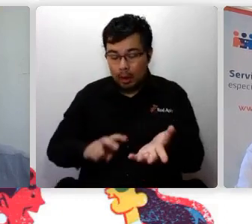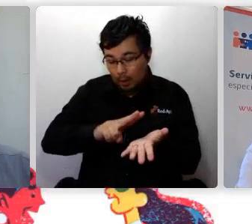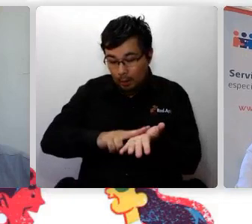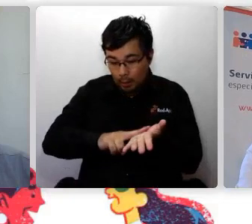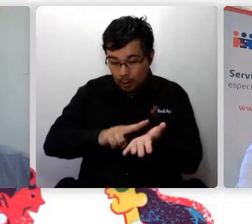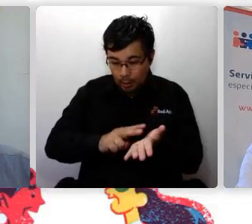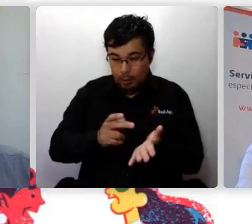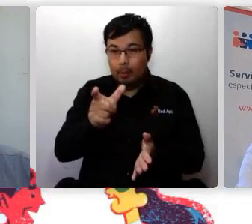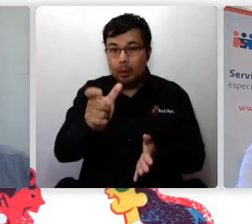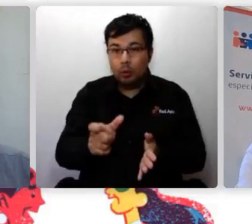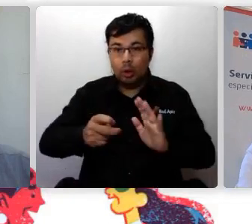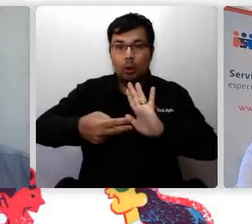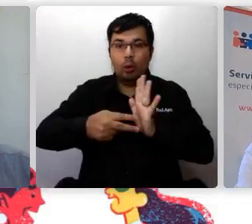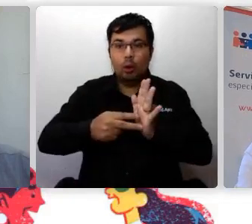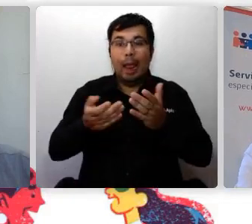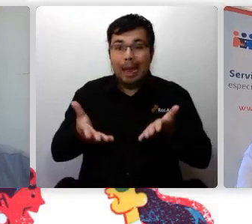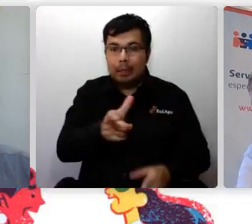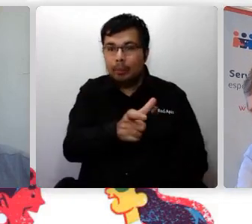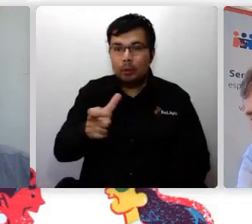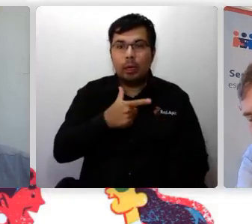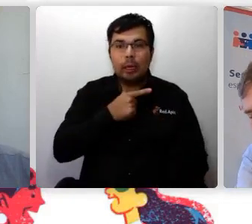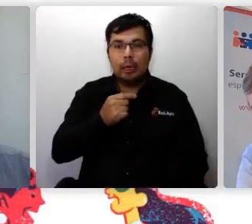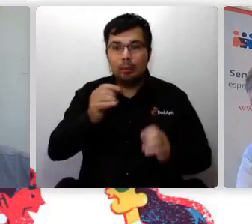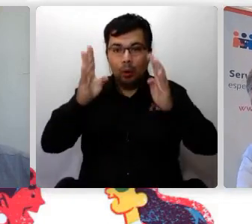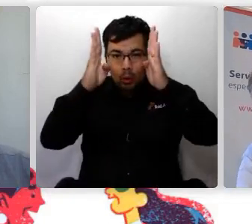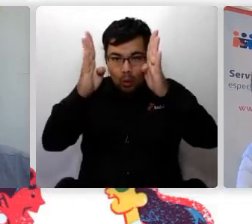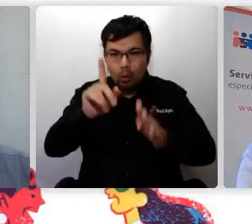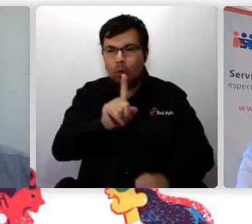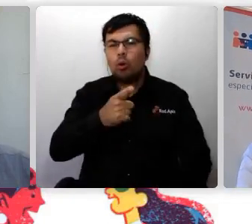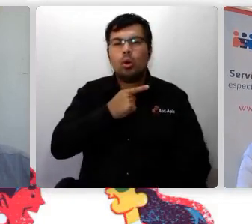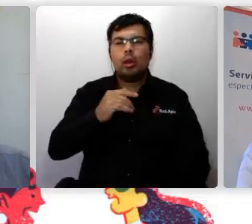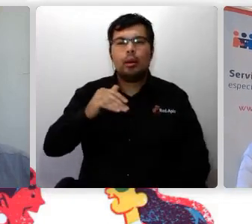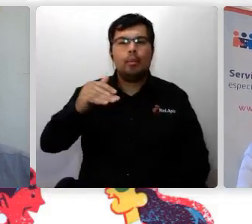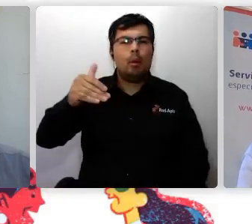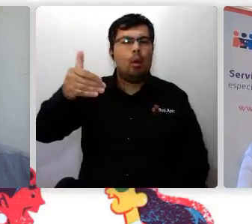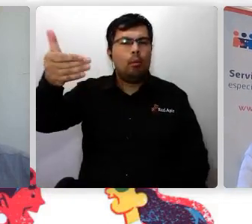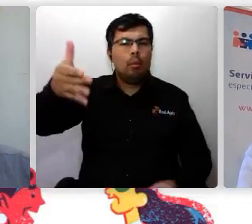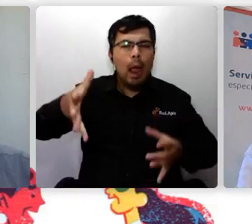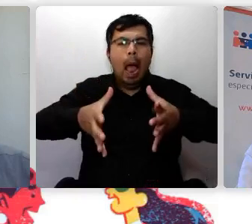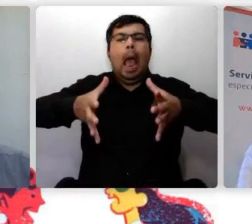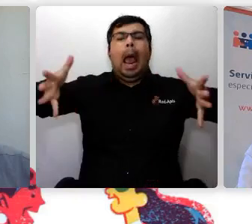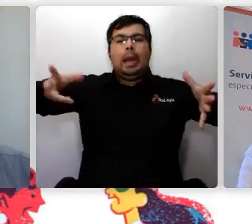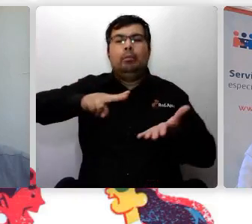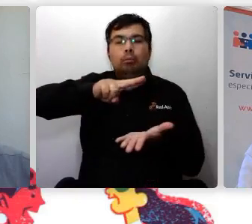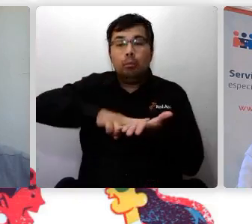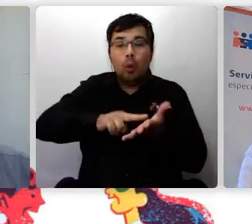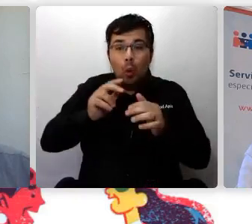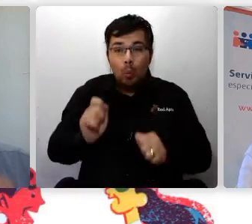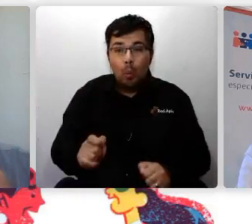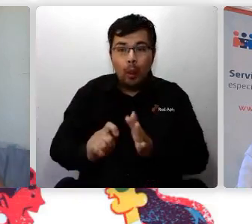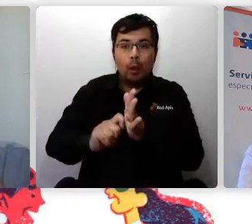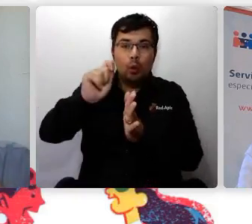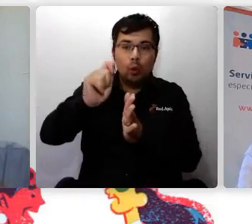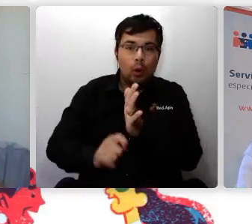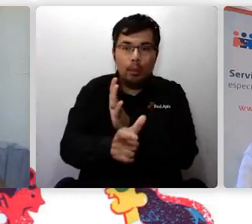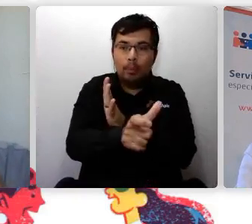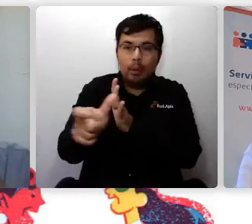y a ese tipo de gente que nosotros queremos llegar. Nosotros no queremos llegar a los grandes contribuyentes que pueden contratar asesores